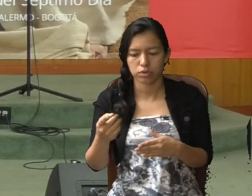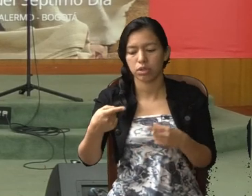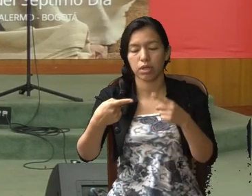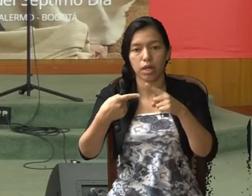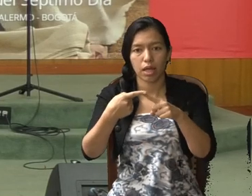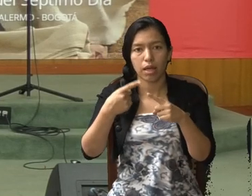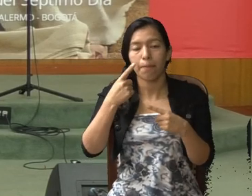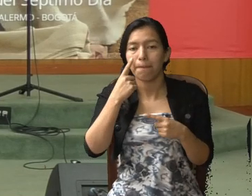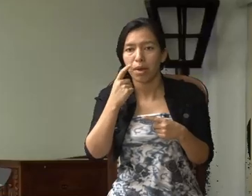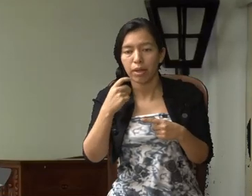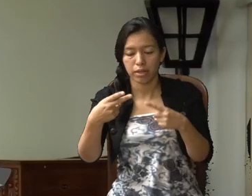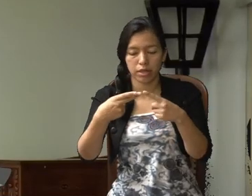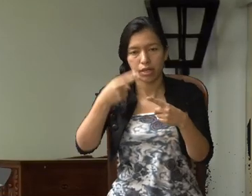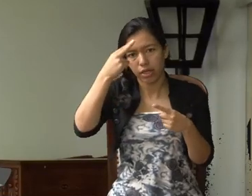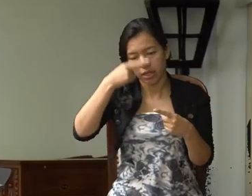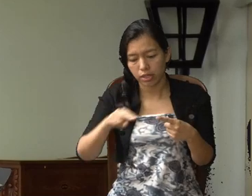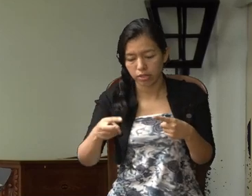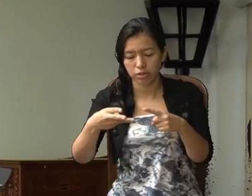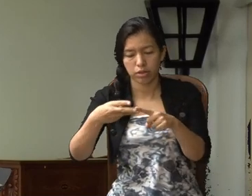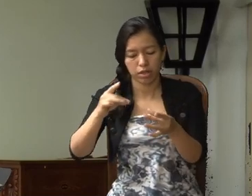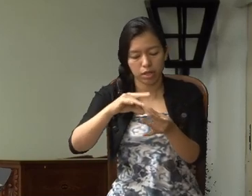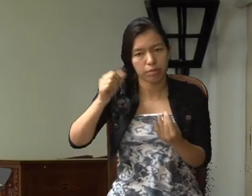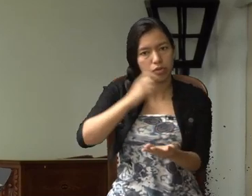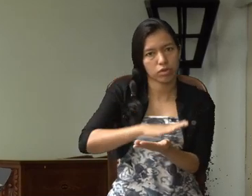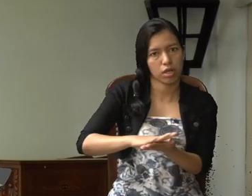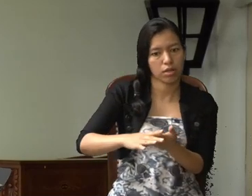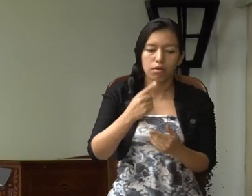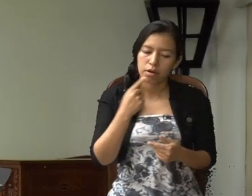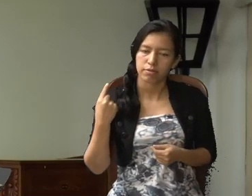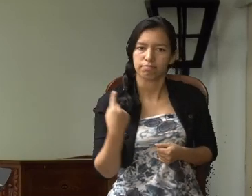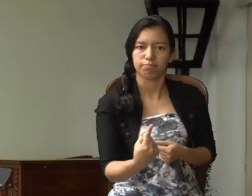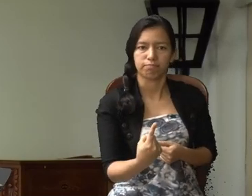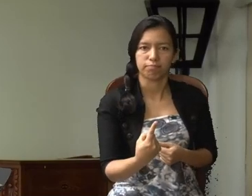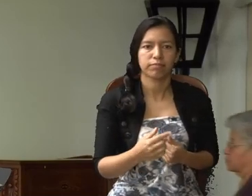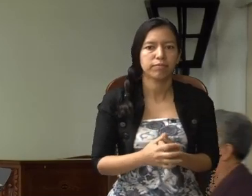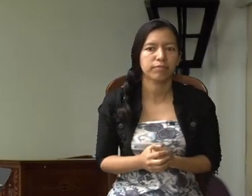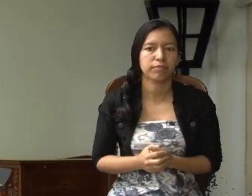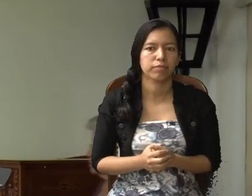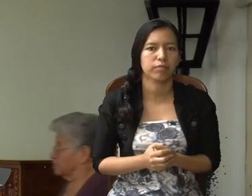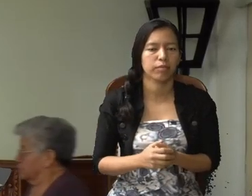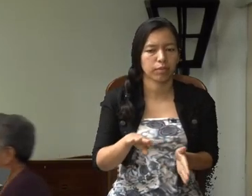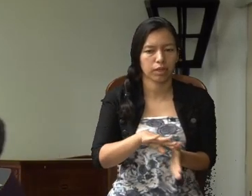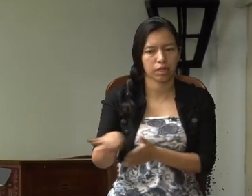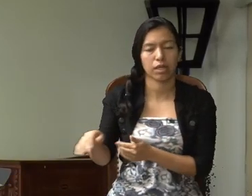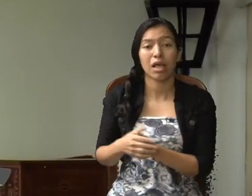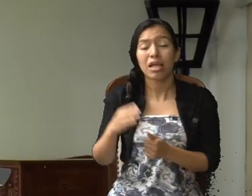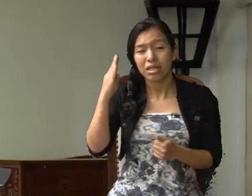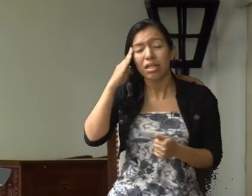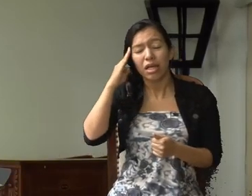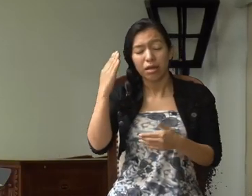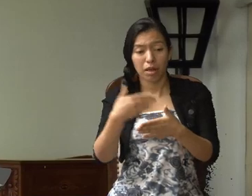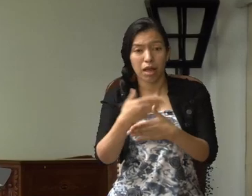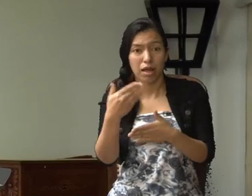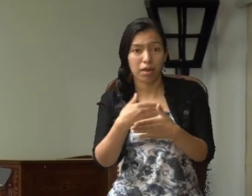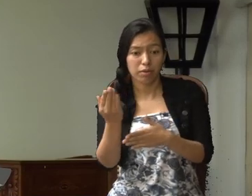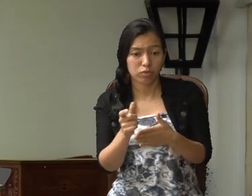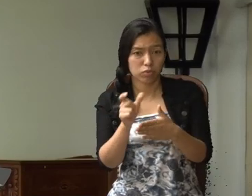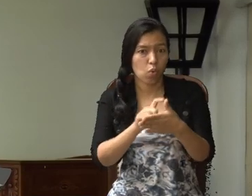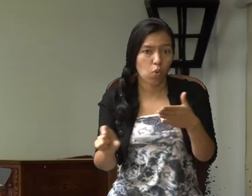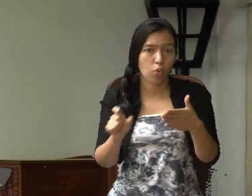y Espíritu Santo, estaba dando esa orden. ¿Saben que en el capítulo 1 de Génesis, versículos 1 al